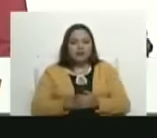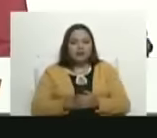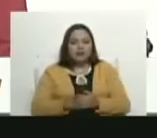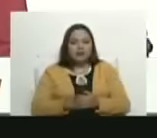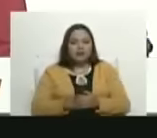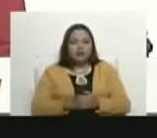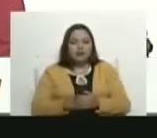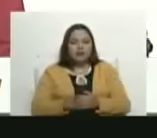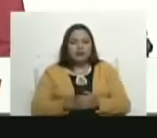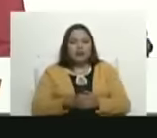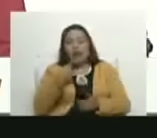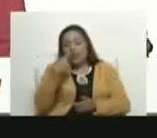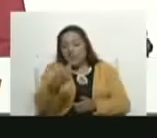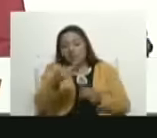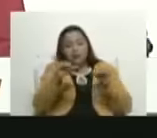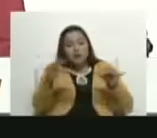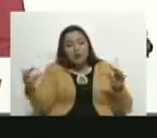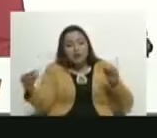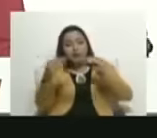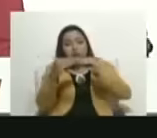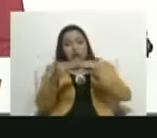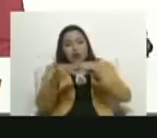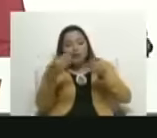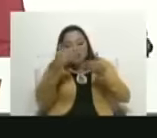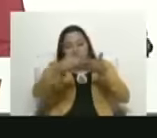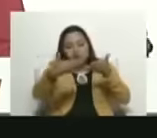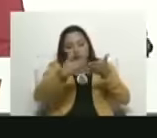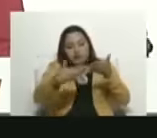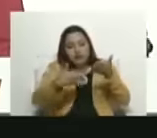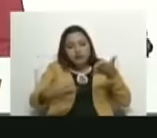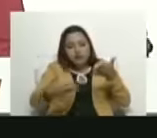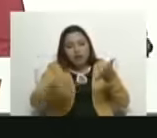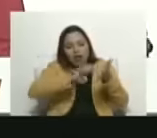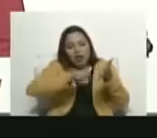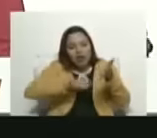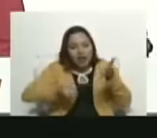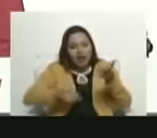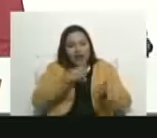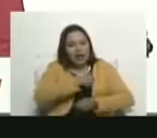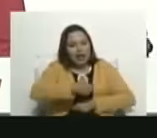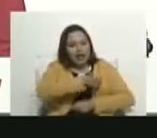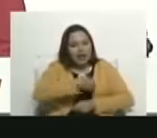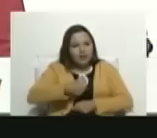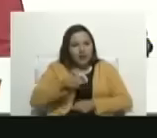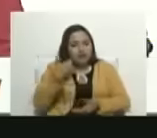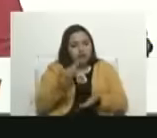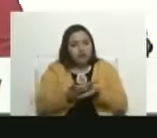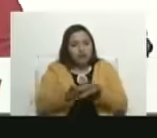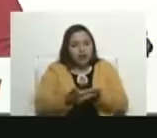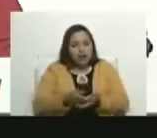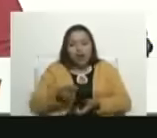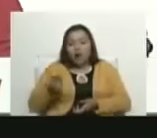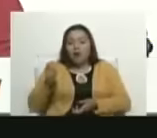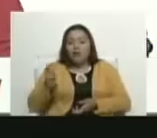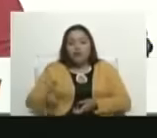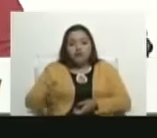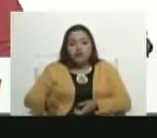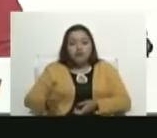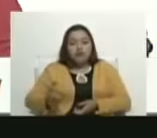consona con el acuerdo de Ginebra, el documento válido para este tema, que la Corte Internacional de Justicia no tiene nada que ver